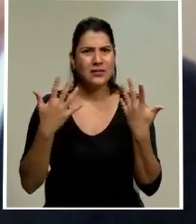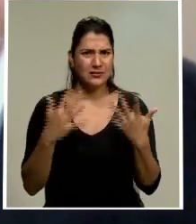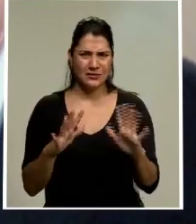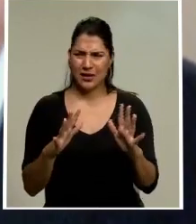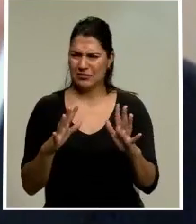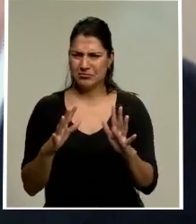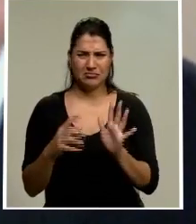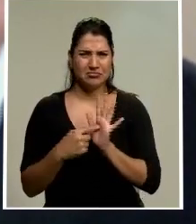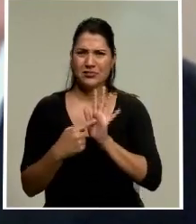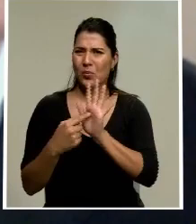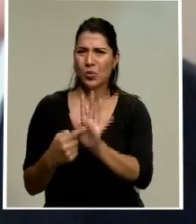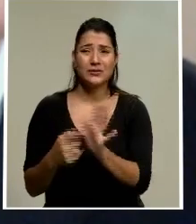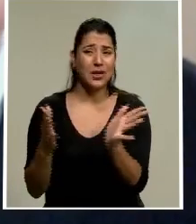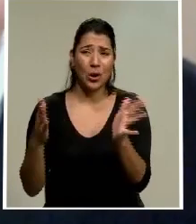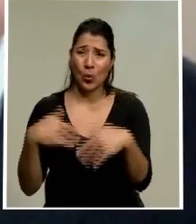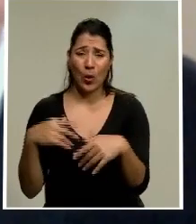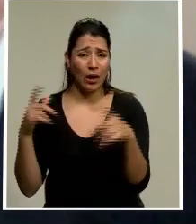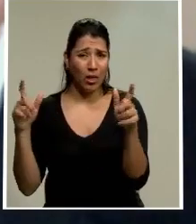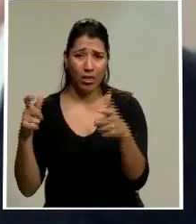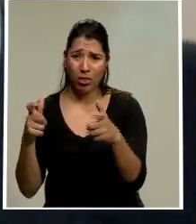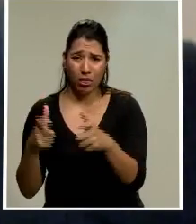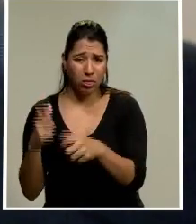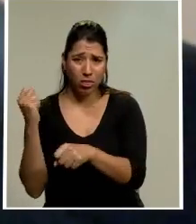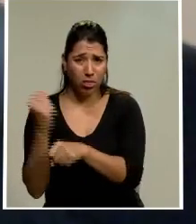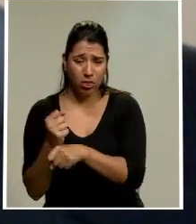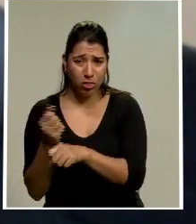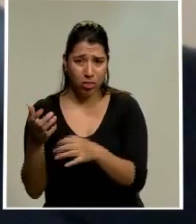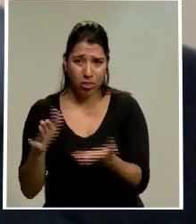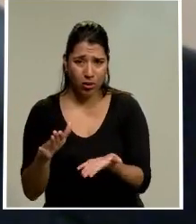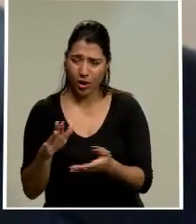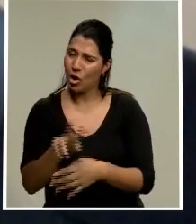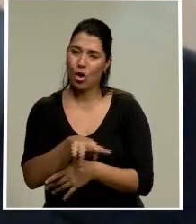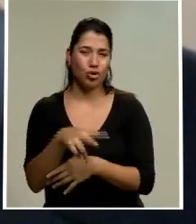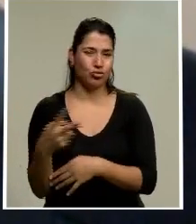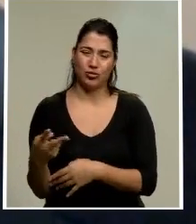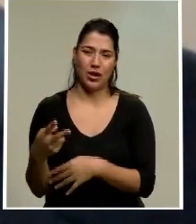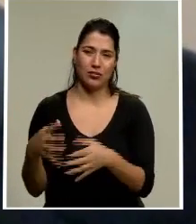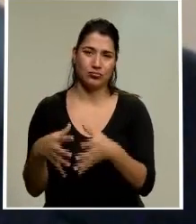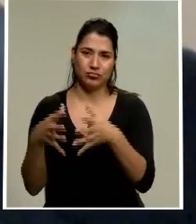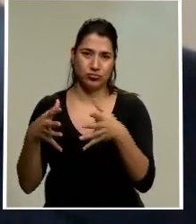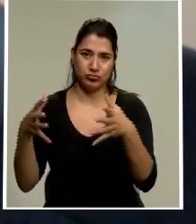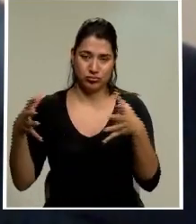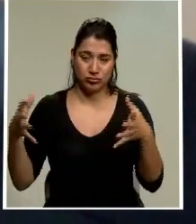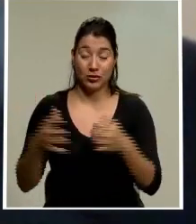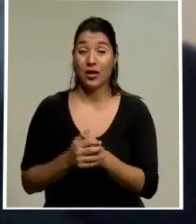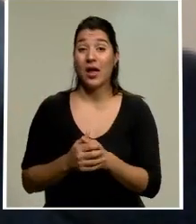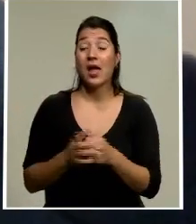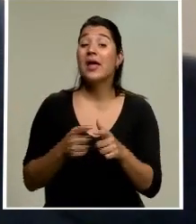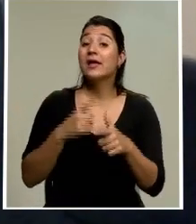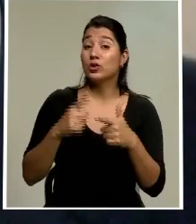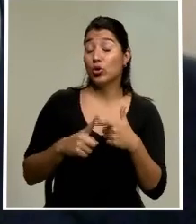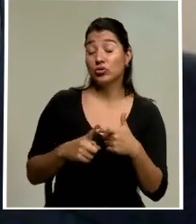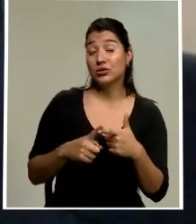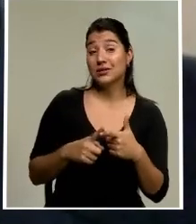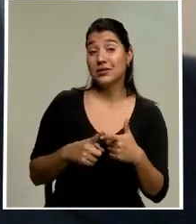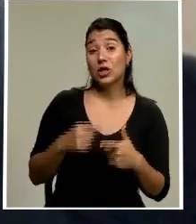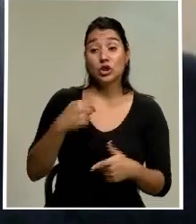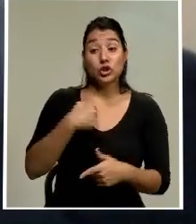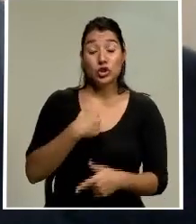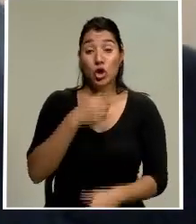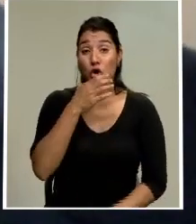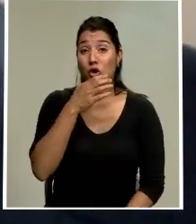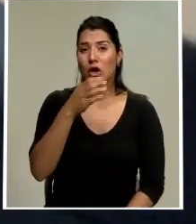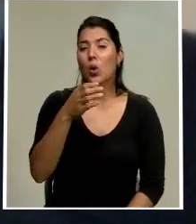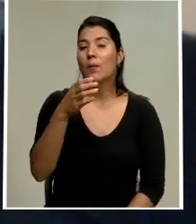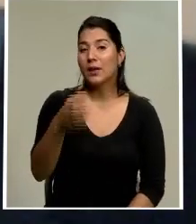delito no ha disminuido, al contrario, el delito ha aumentado. De tal forma que yo lo que